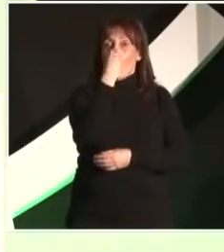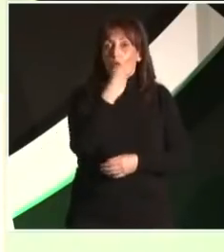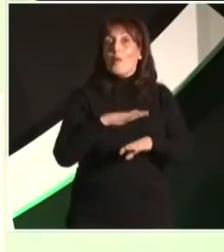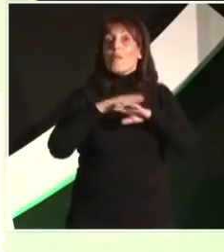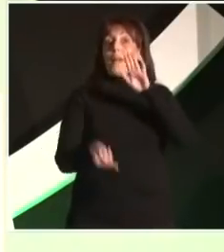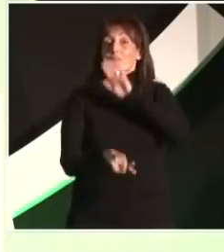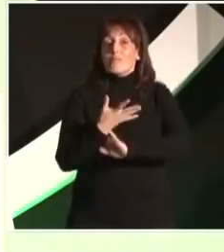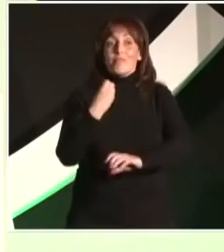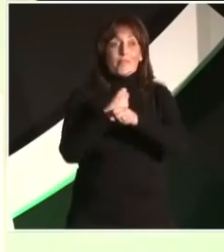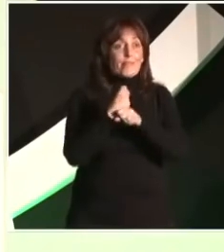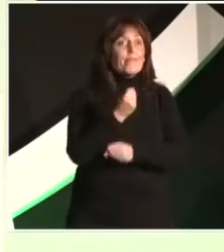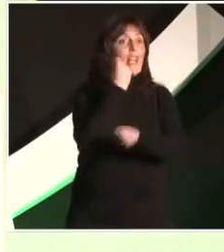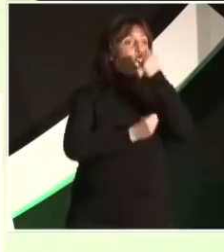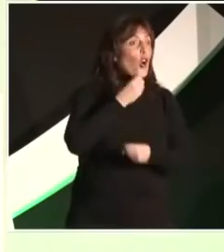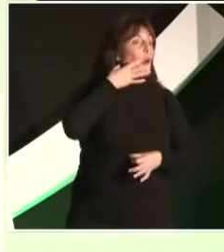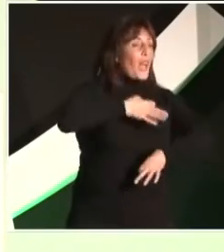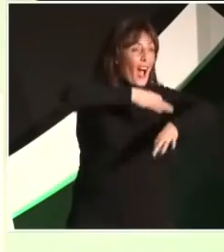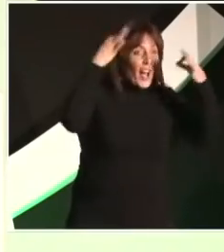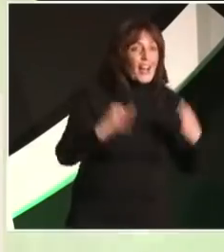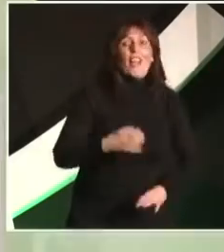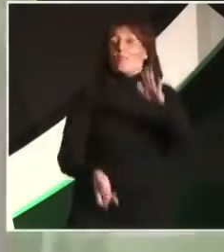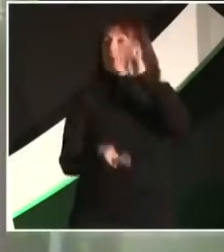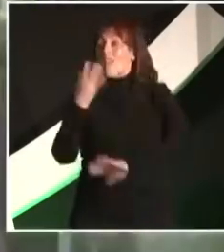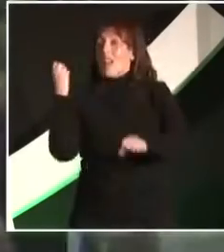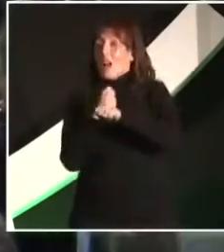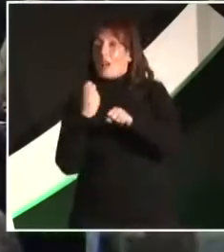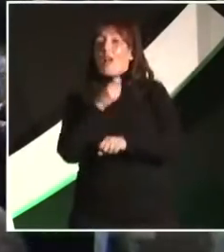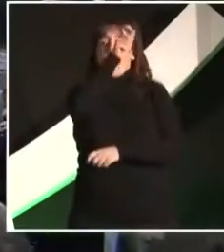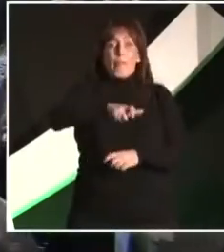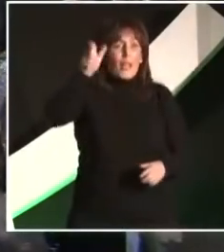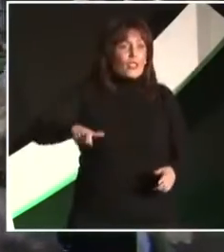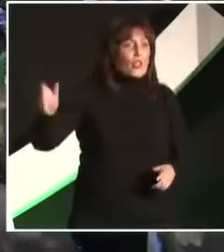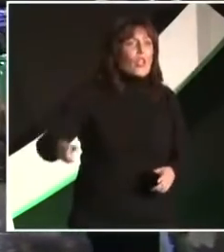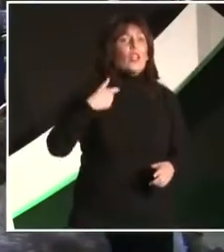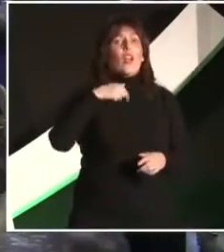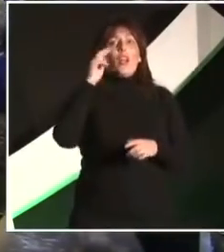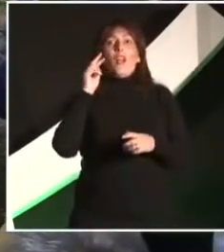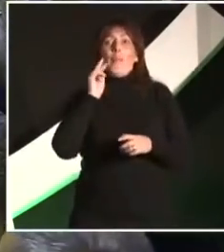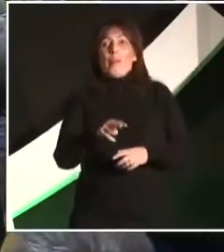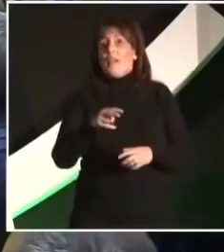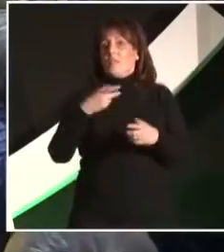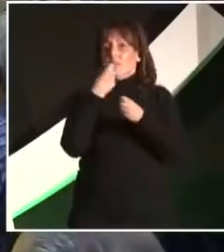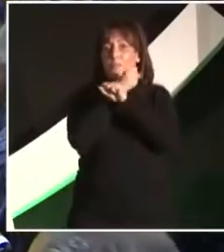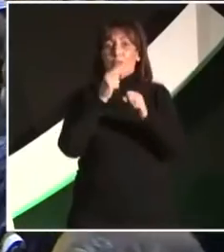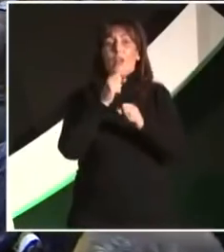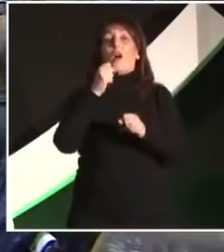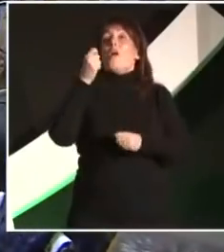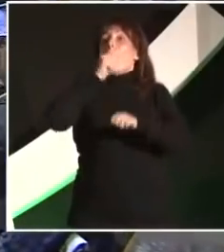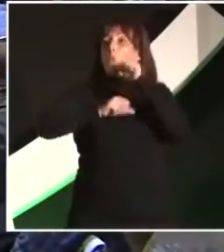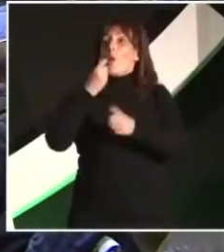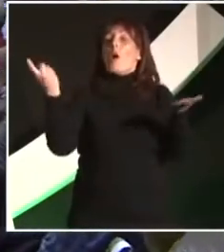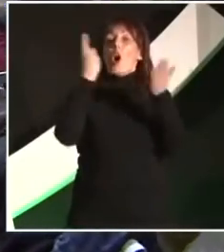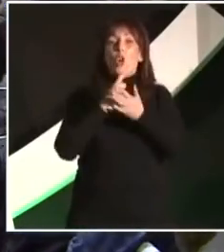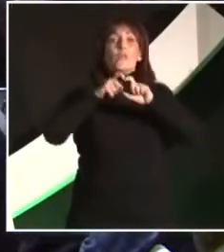generar economía real de la que crea empleo, fija población, de la que no se deslocaliza, para que vuelvan a abrir